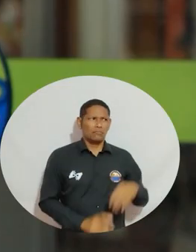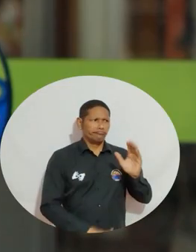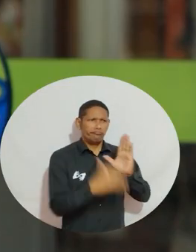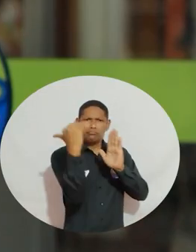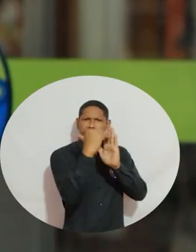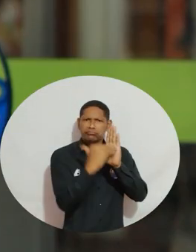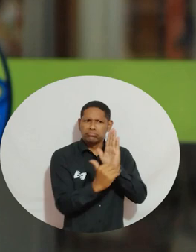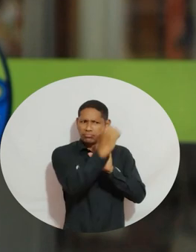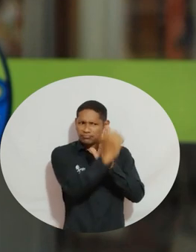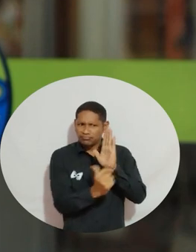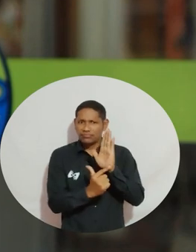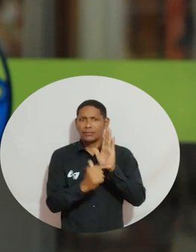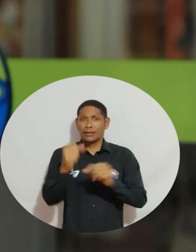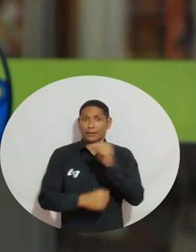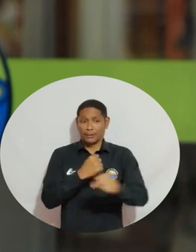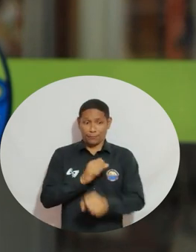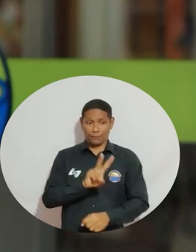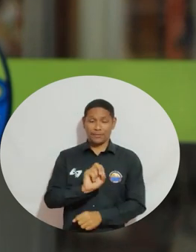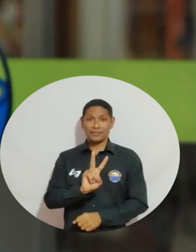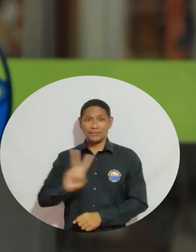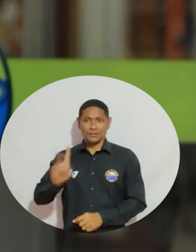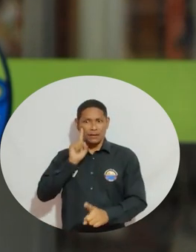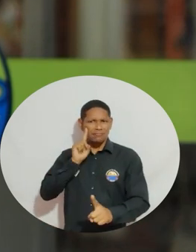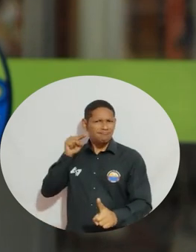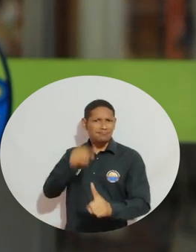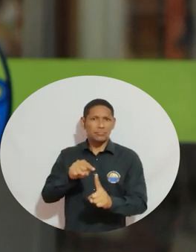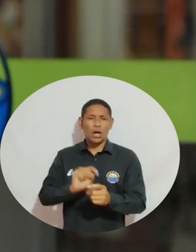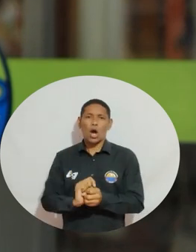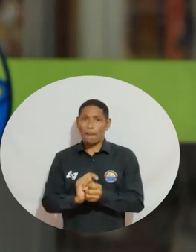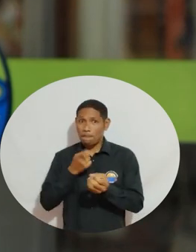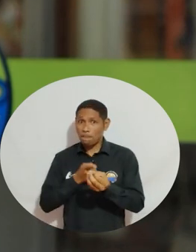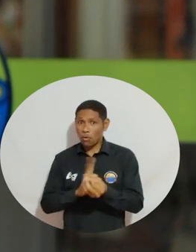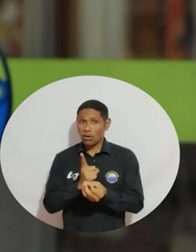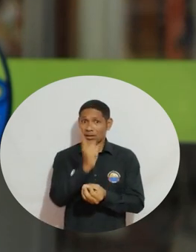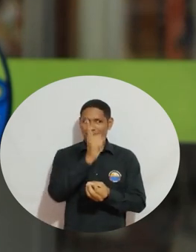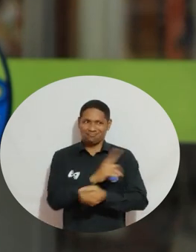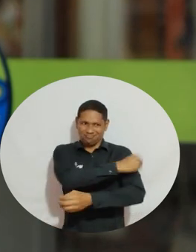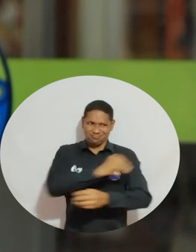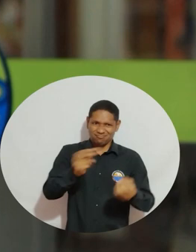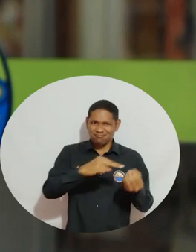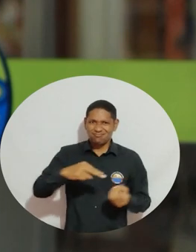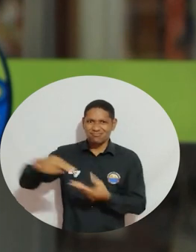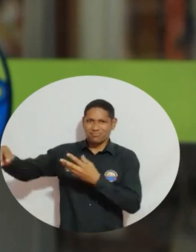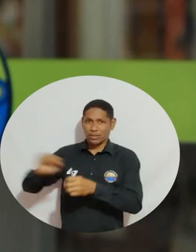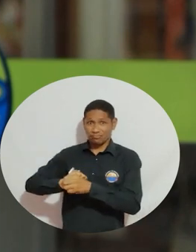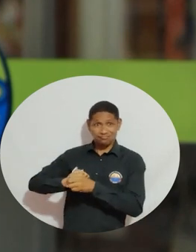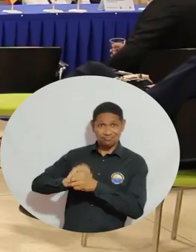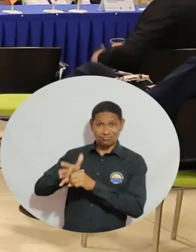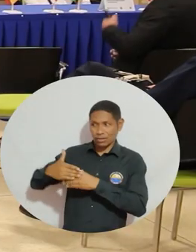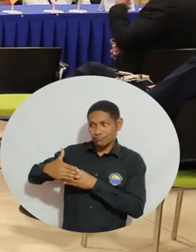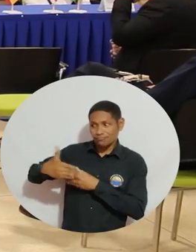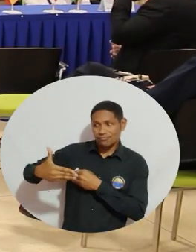de este evento en su edición 2022 se centró en la política y gestión educativa en nuevos escenarios de la